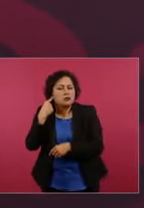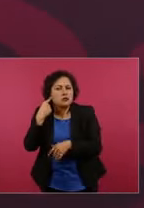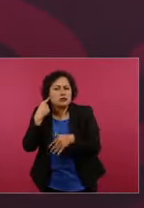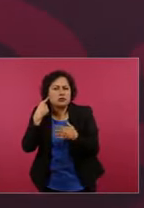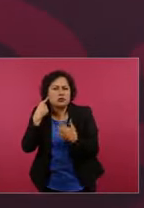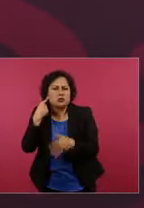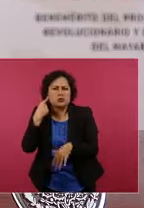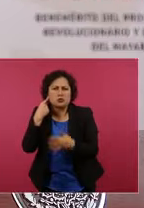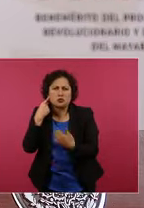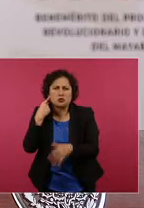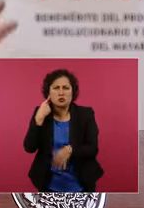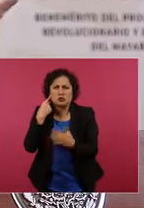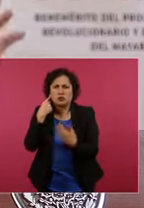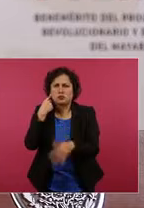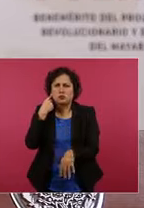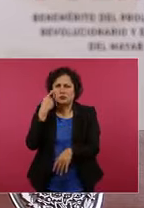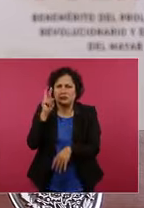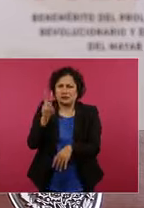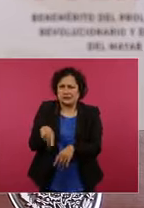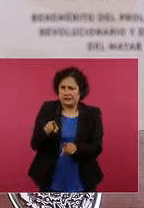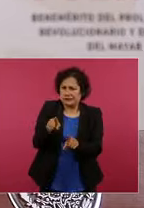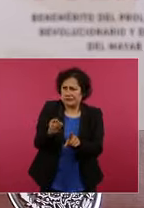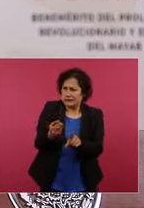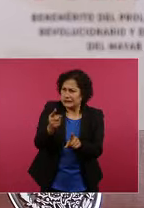Pero descompuestos.